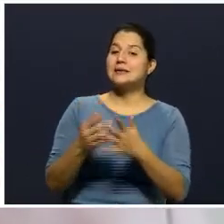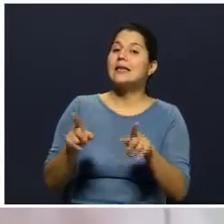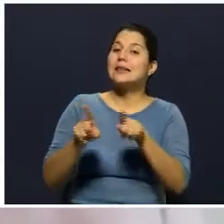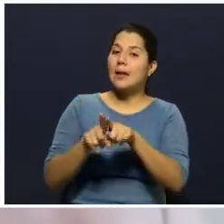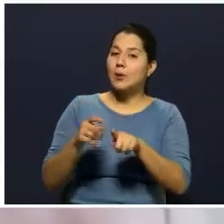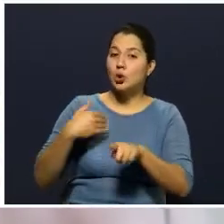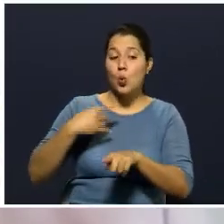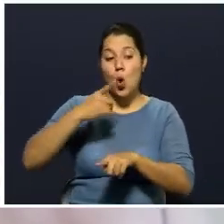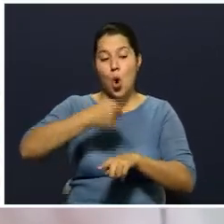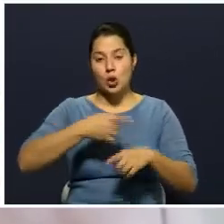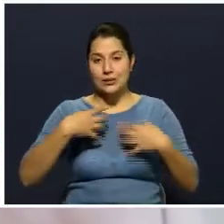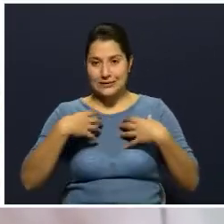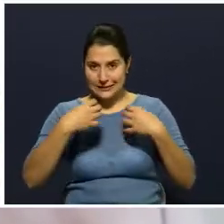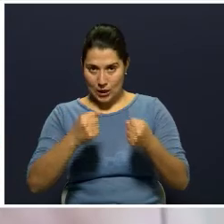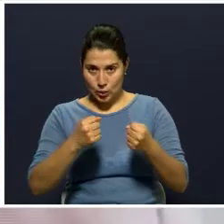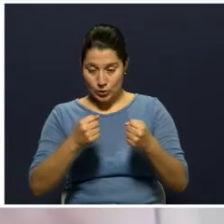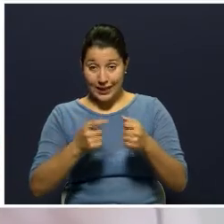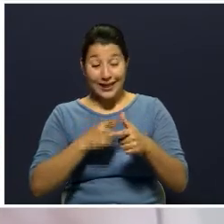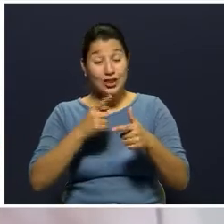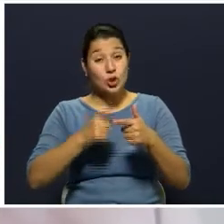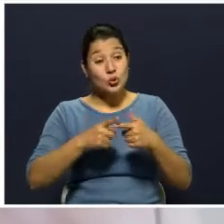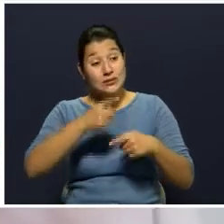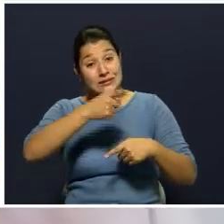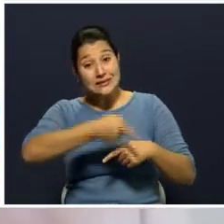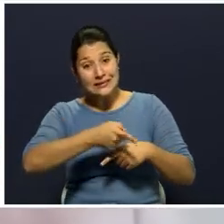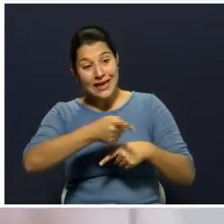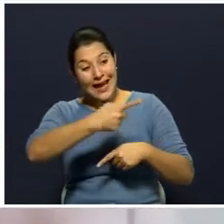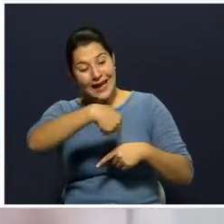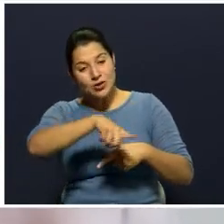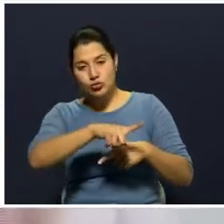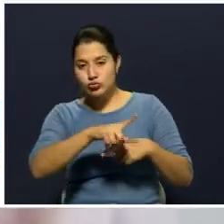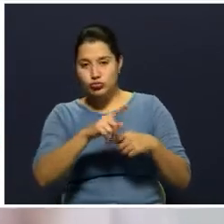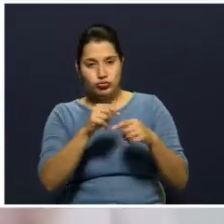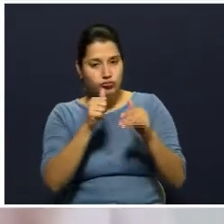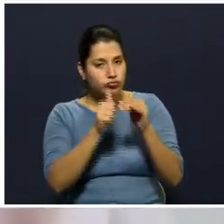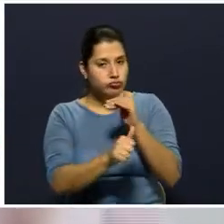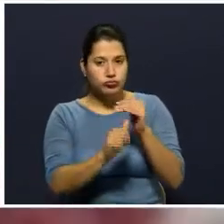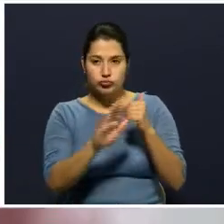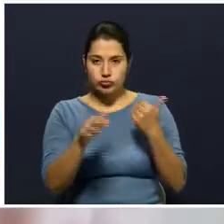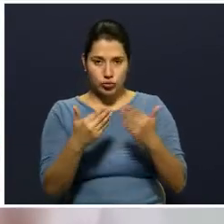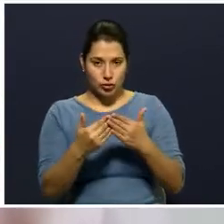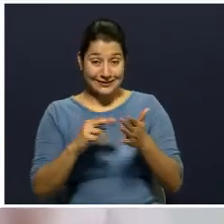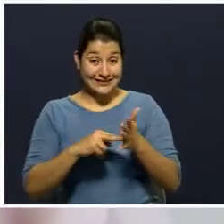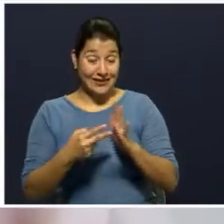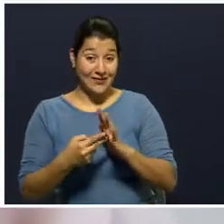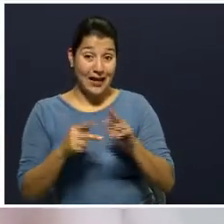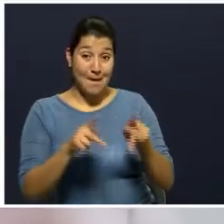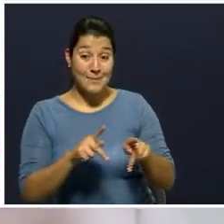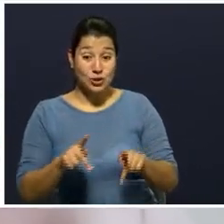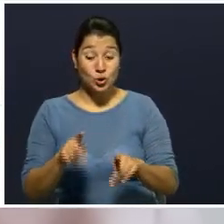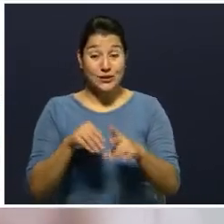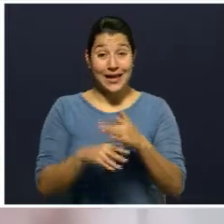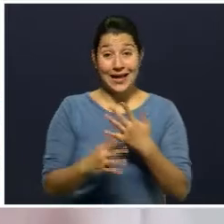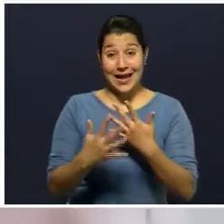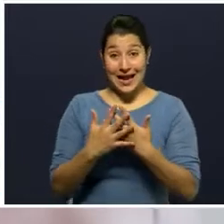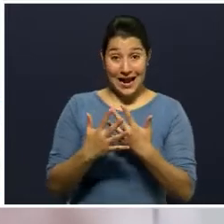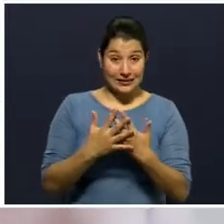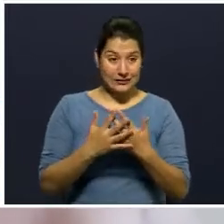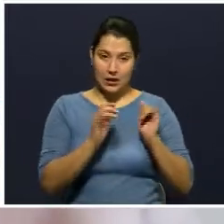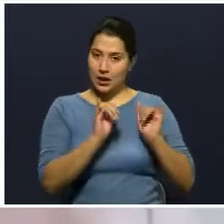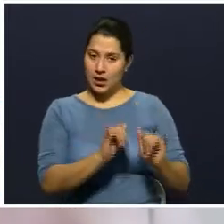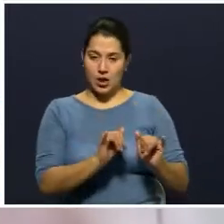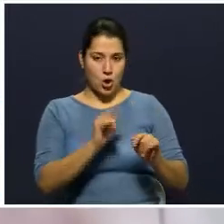recibió una orden sanitaria que lo obligaba a mantenerse en cuarentena. Eso quiere decir que las personas que estaban dentro del centro, ahí